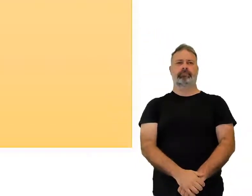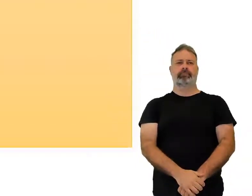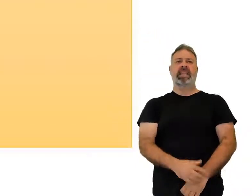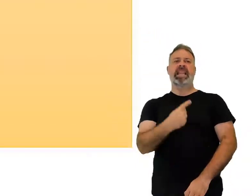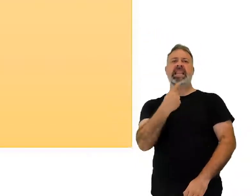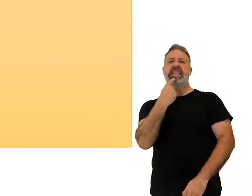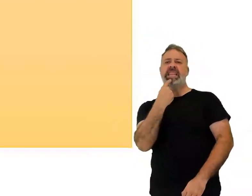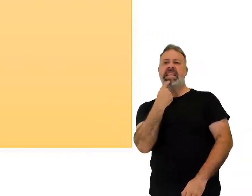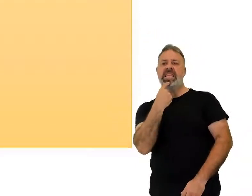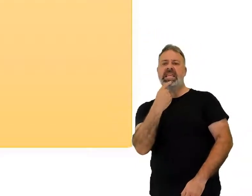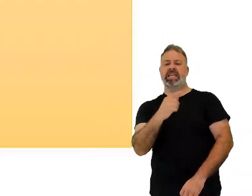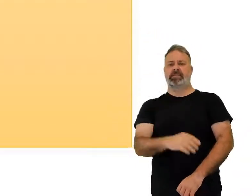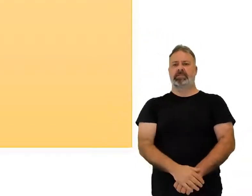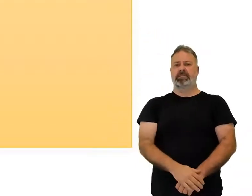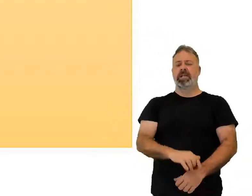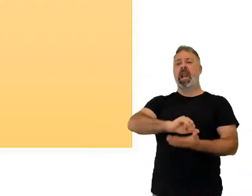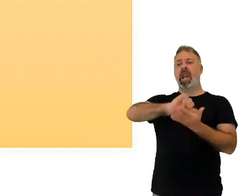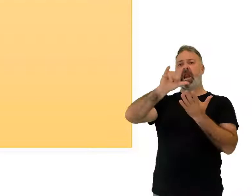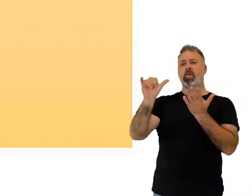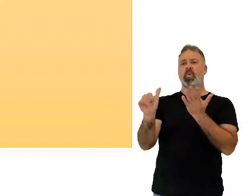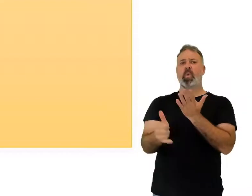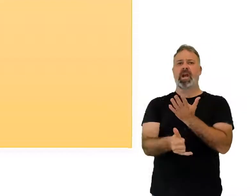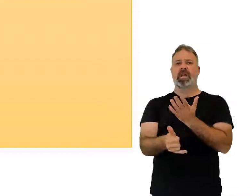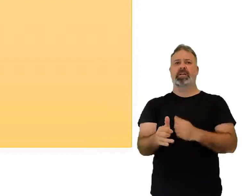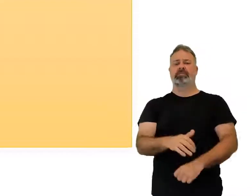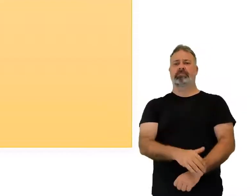dice que el lenguaje